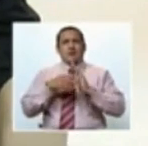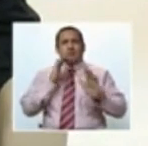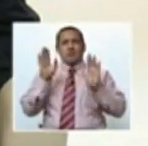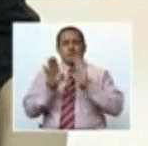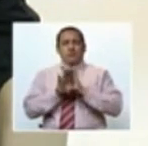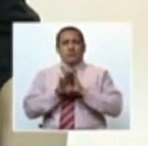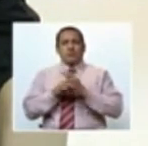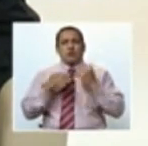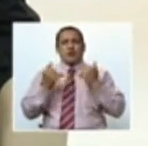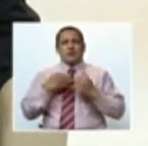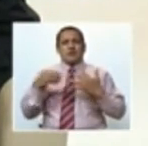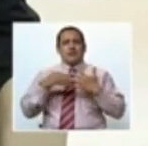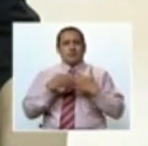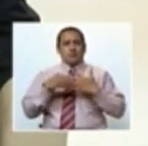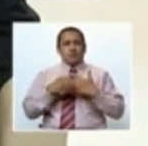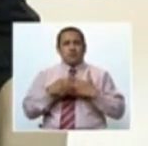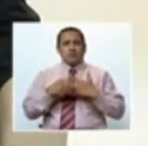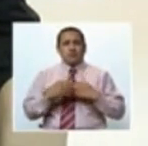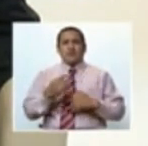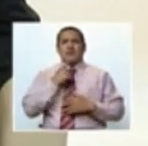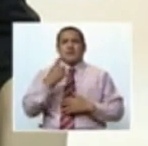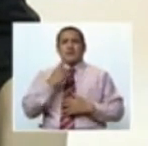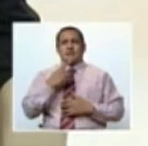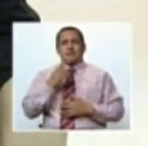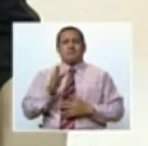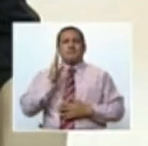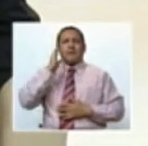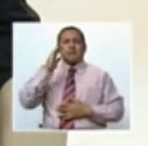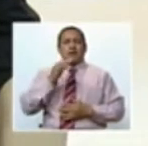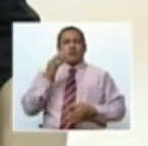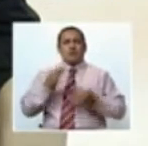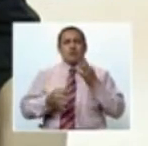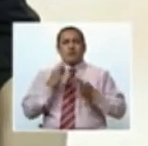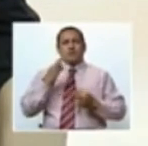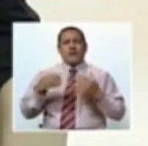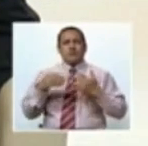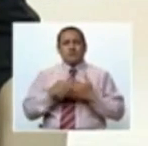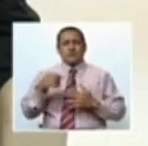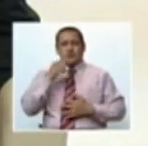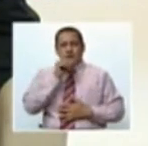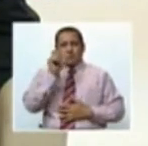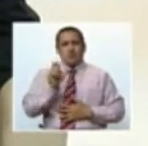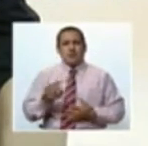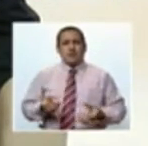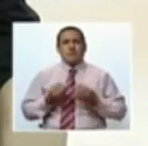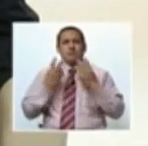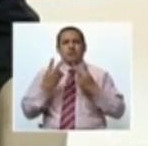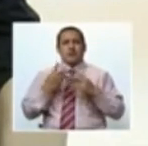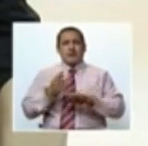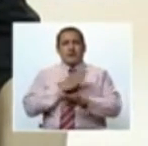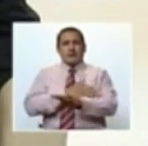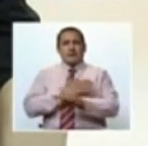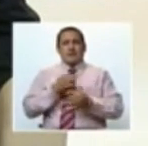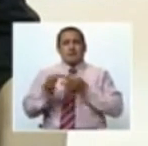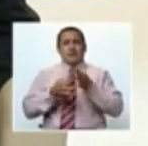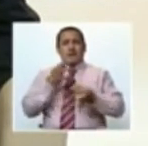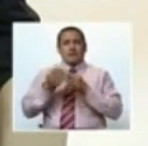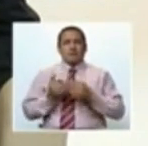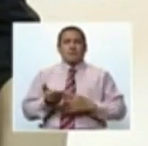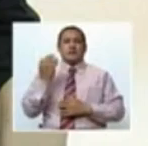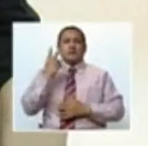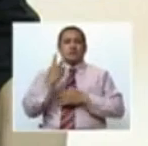de del esposo que demanda por divorcio a la esposa, alegando